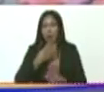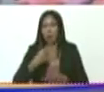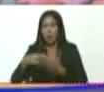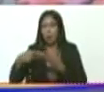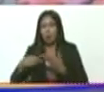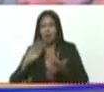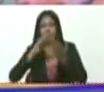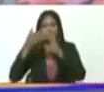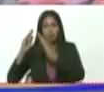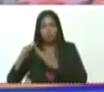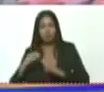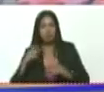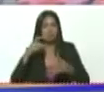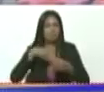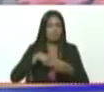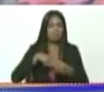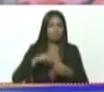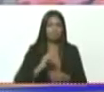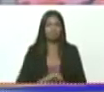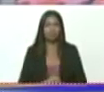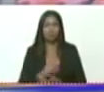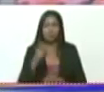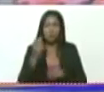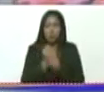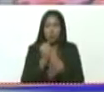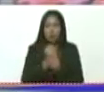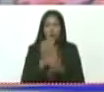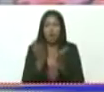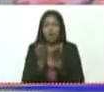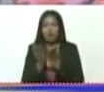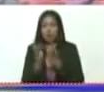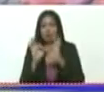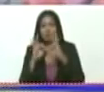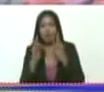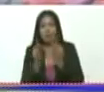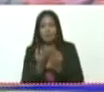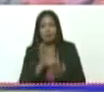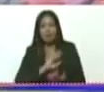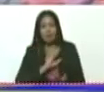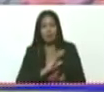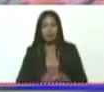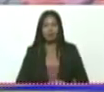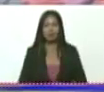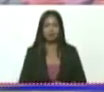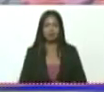su comunidad, mientras usted está dedicado a su trabajo, al estudio, a su familia,